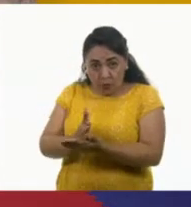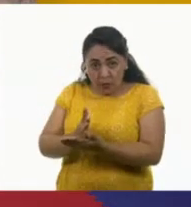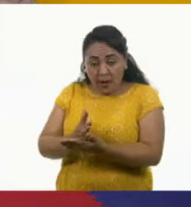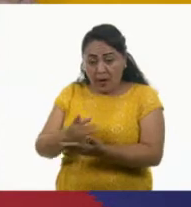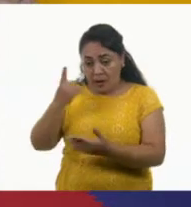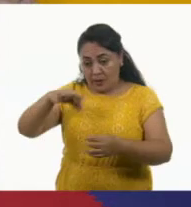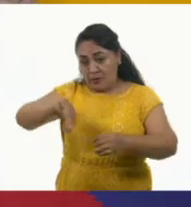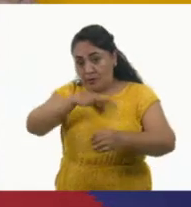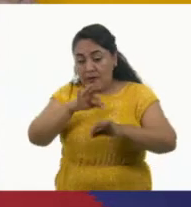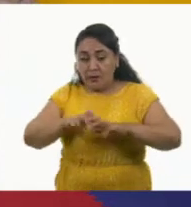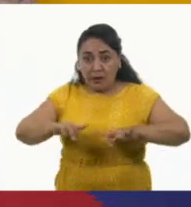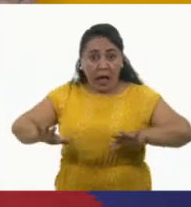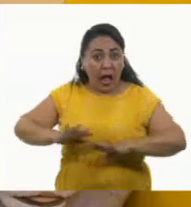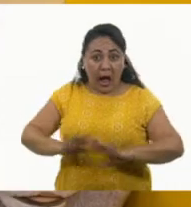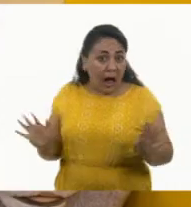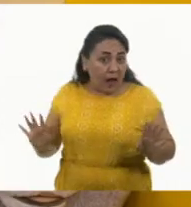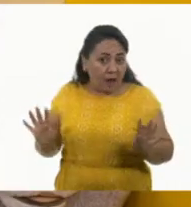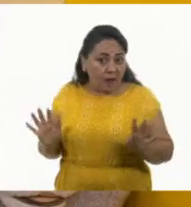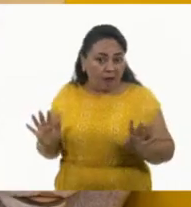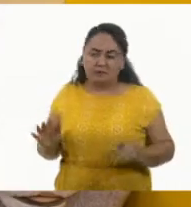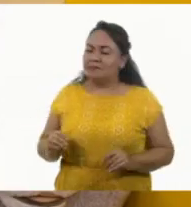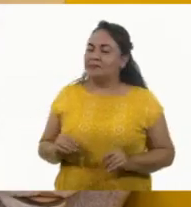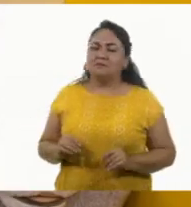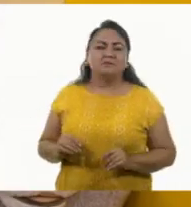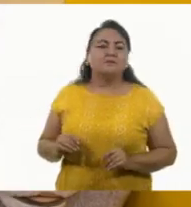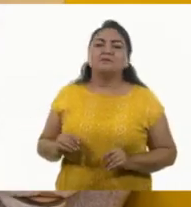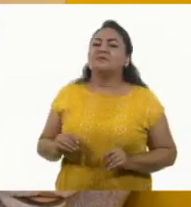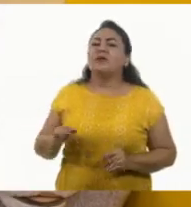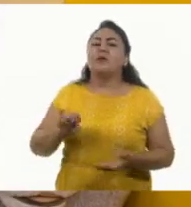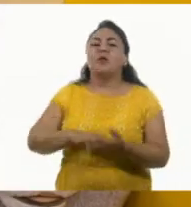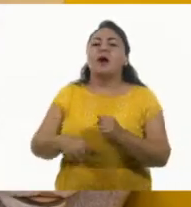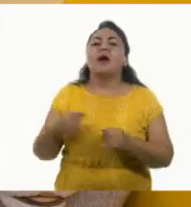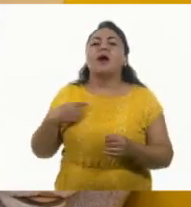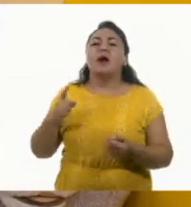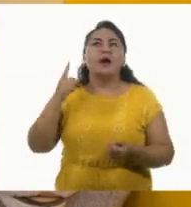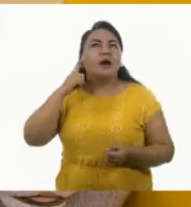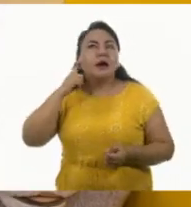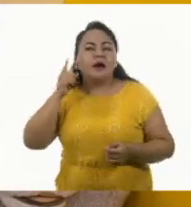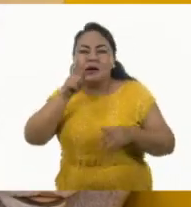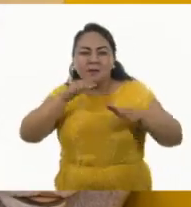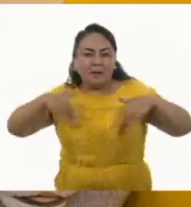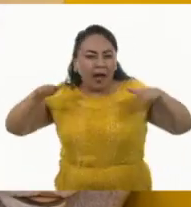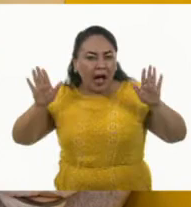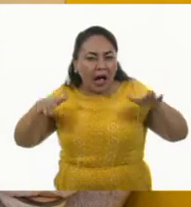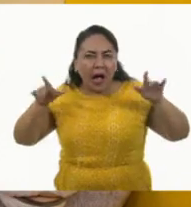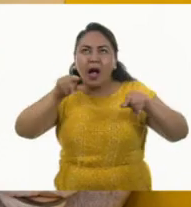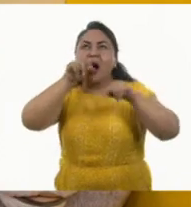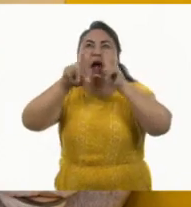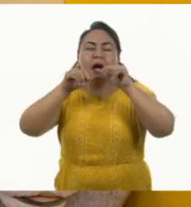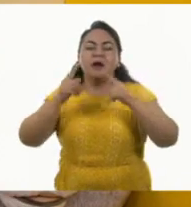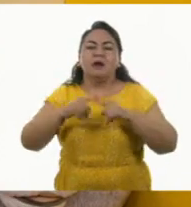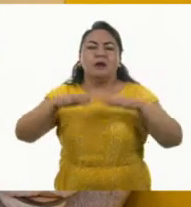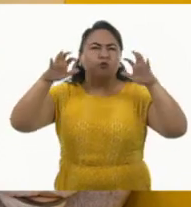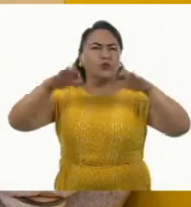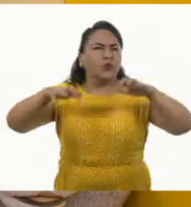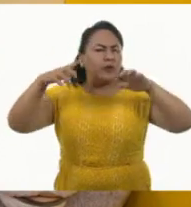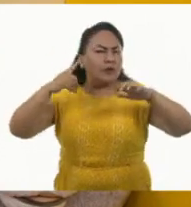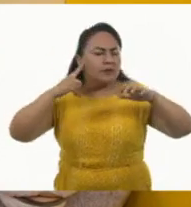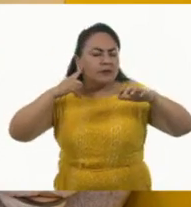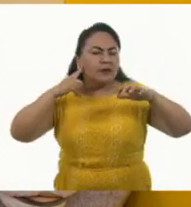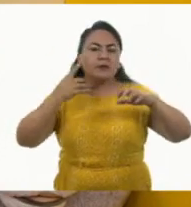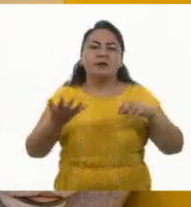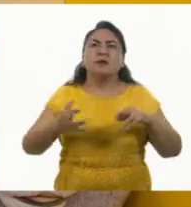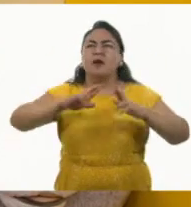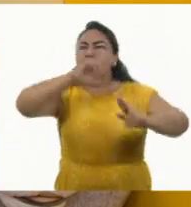instrumentos musicales convencionales. Salir a escuchar a los pájaros, la lluvia, los truenos, el ruido de los pies